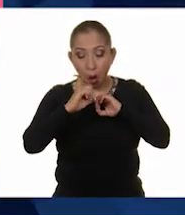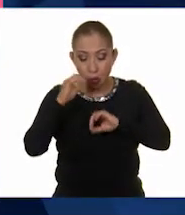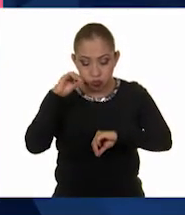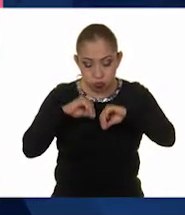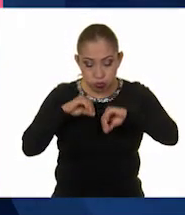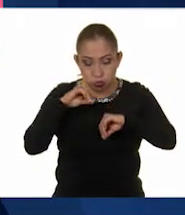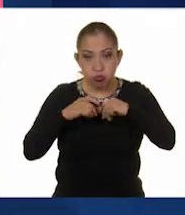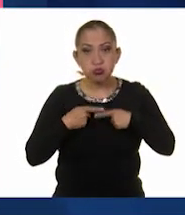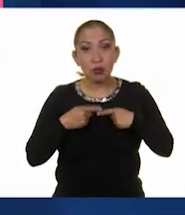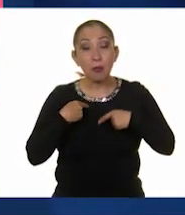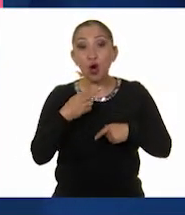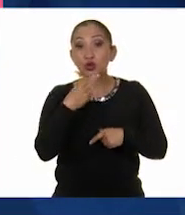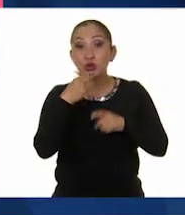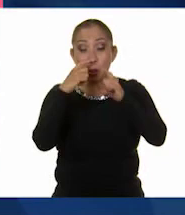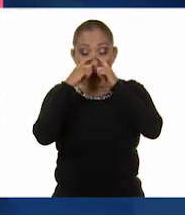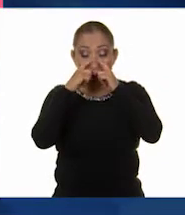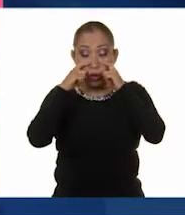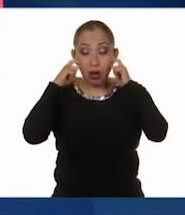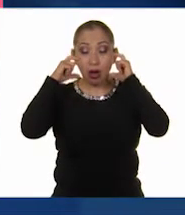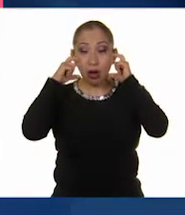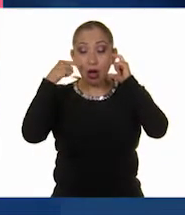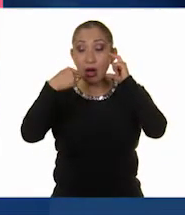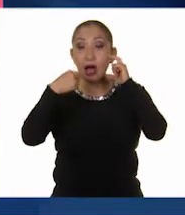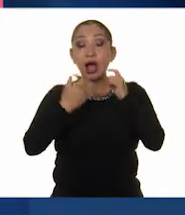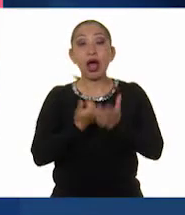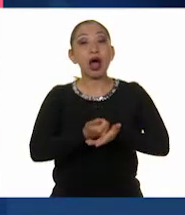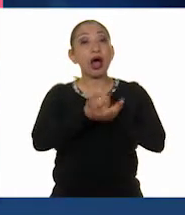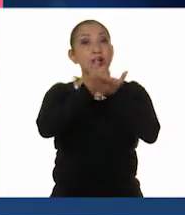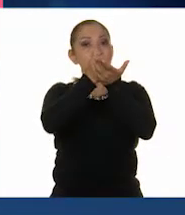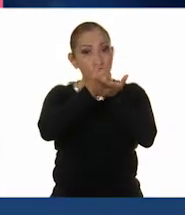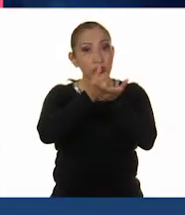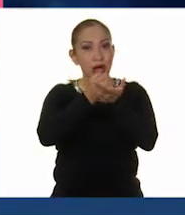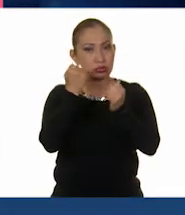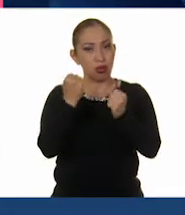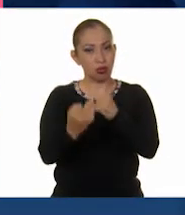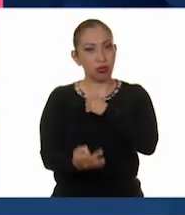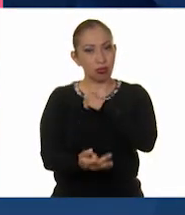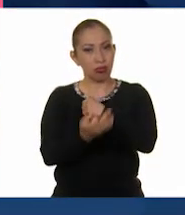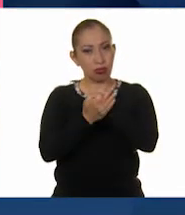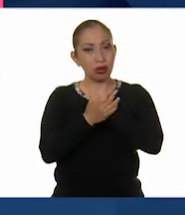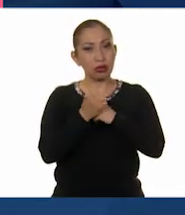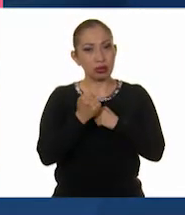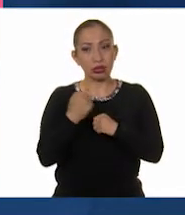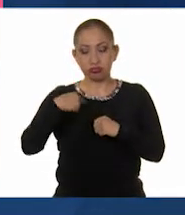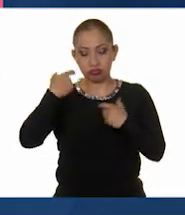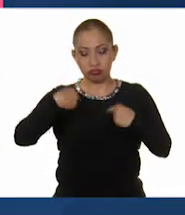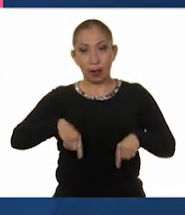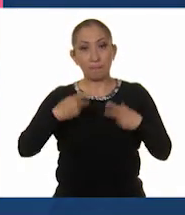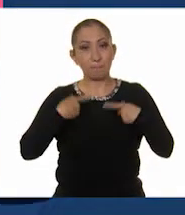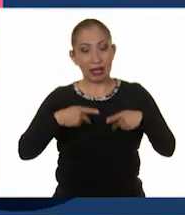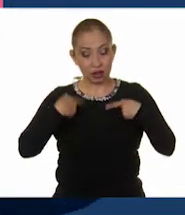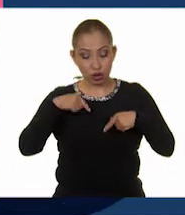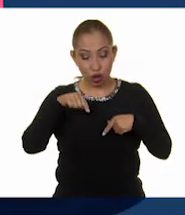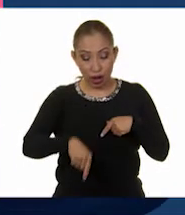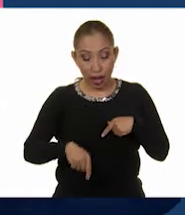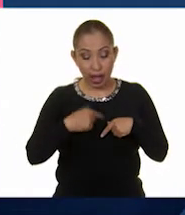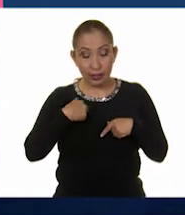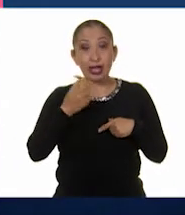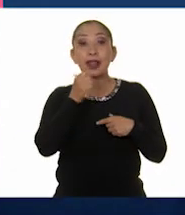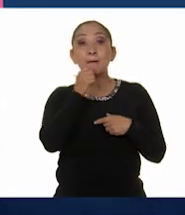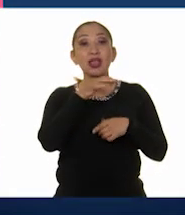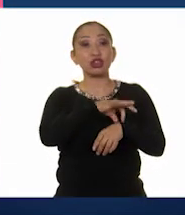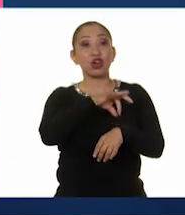quirúrgicos, porque el uso del cubrebocas es un elemento que permite garantizar la seguridad del paciente, de los